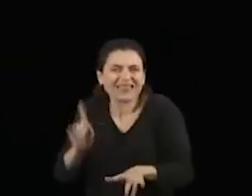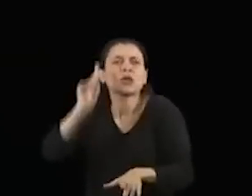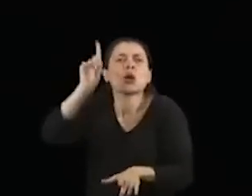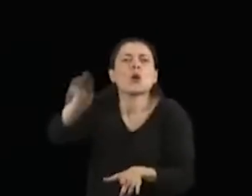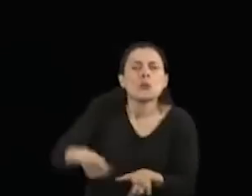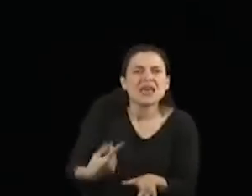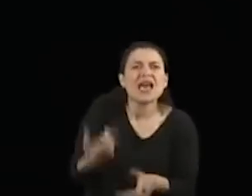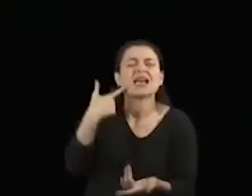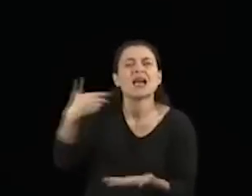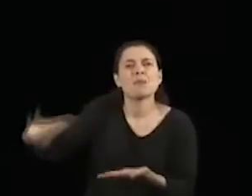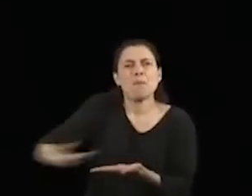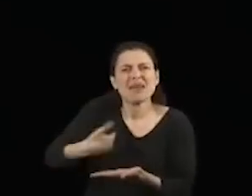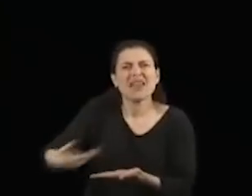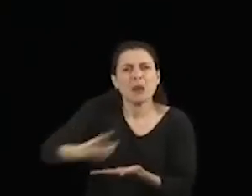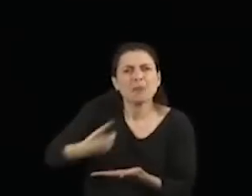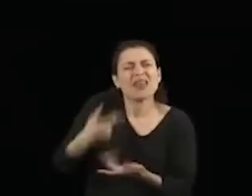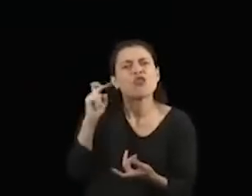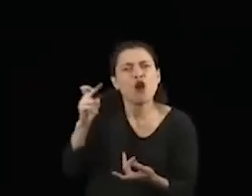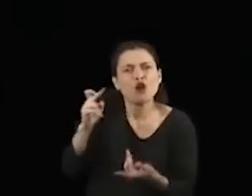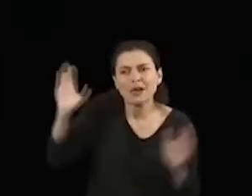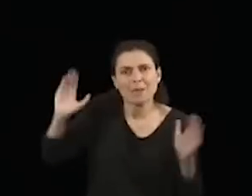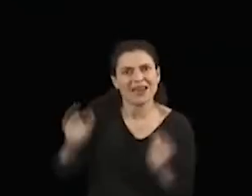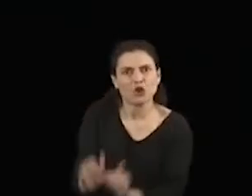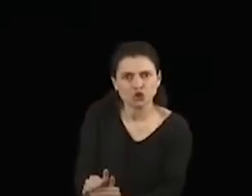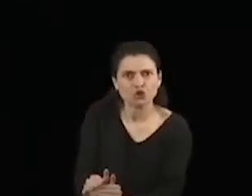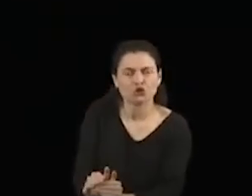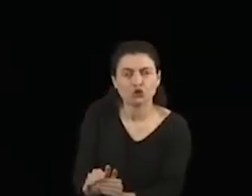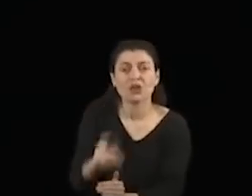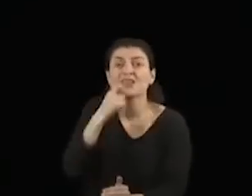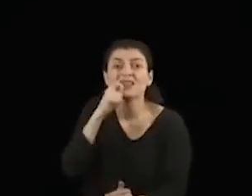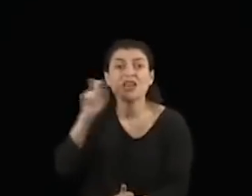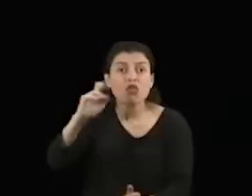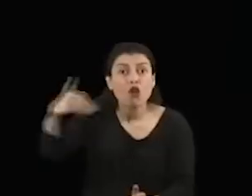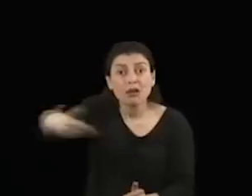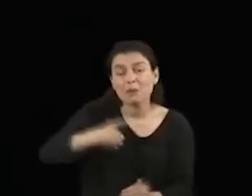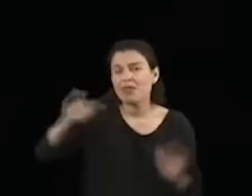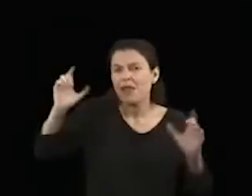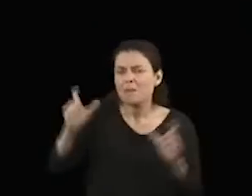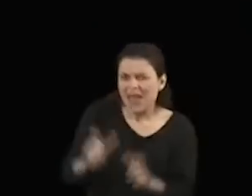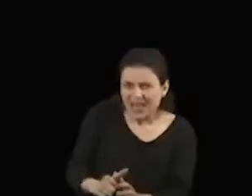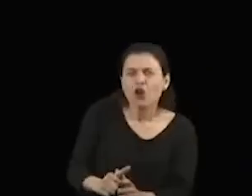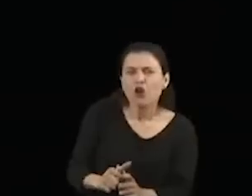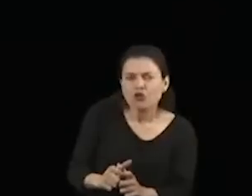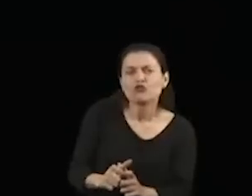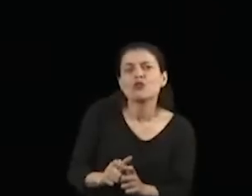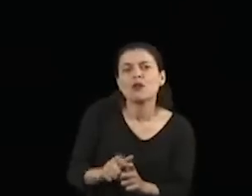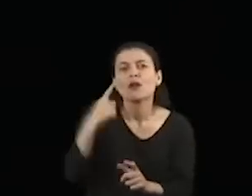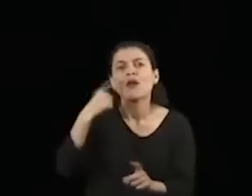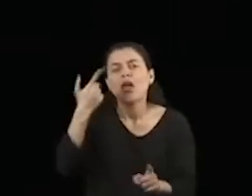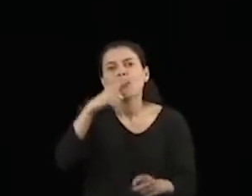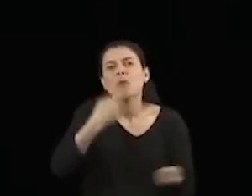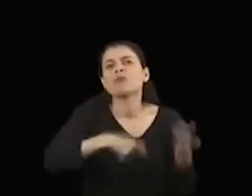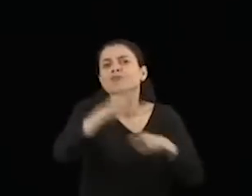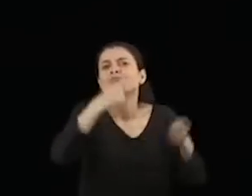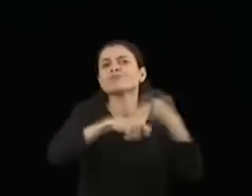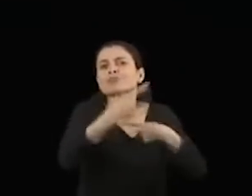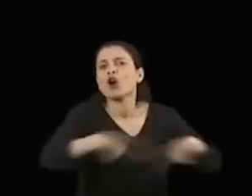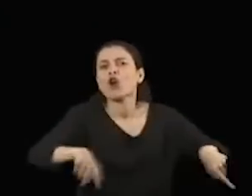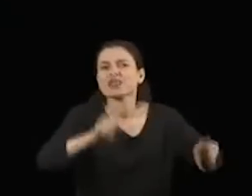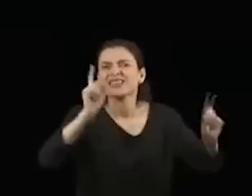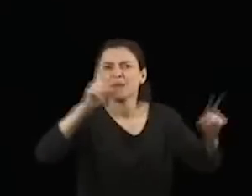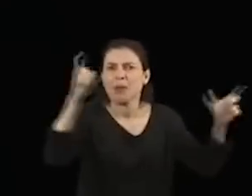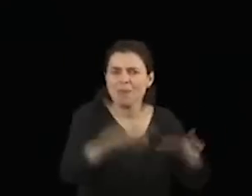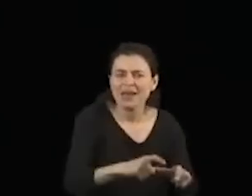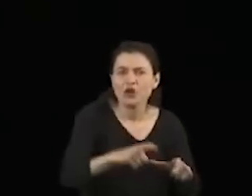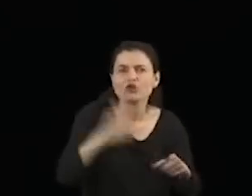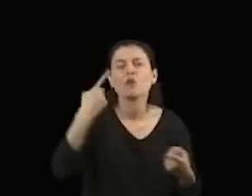de demanda en el mercado de divisas, y al achicar el exceso de demanda en el mercado de divisas, íbamos a achicar el exceso de oferta en el mercado de bienes, en el mercado de